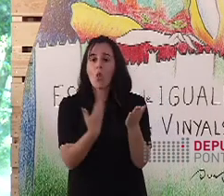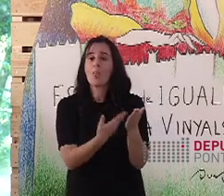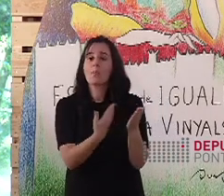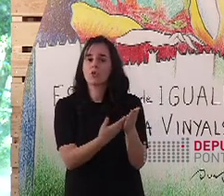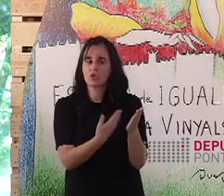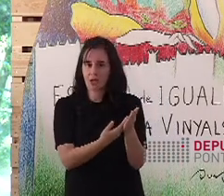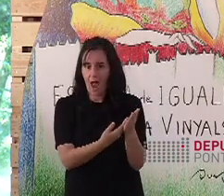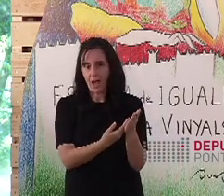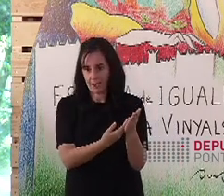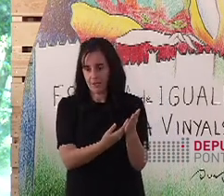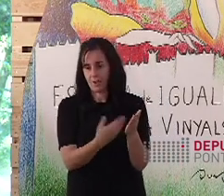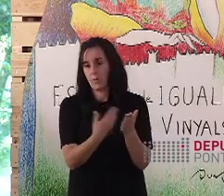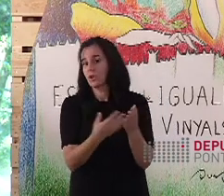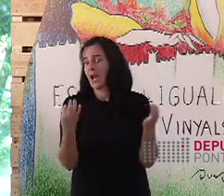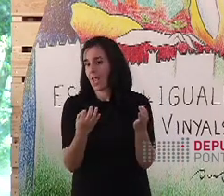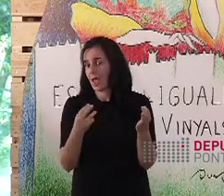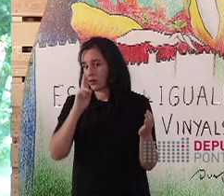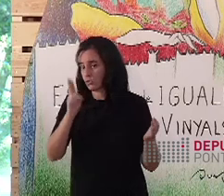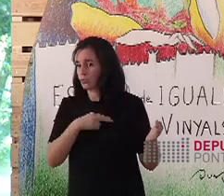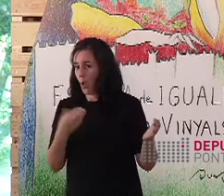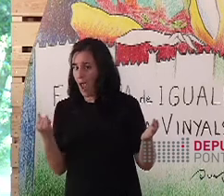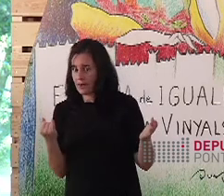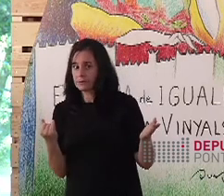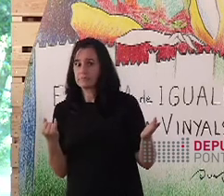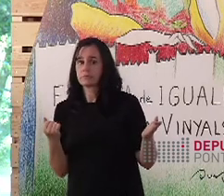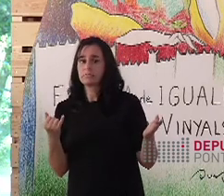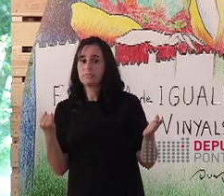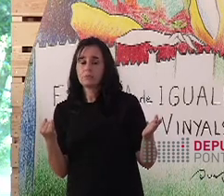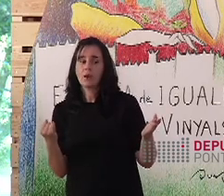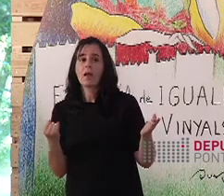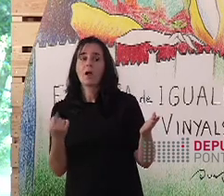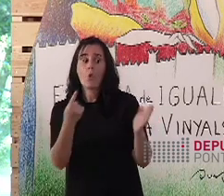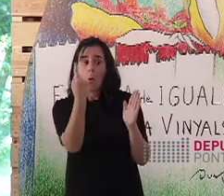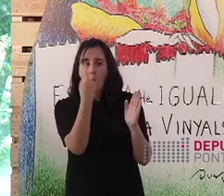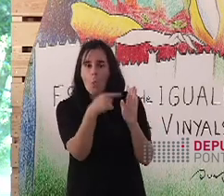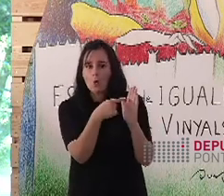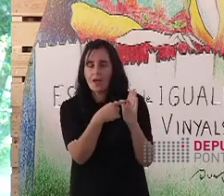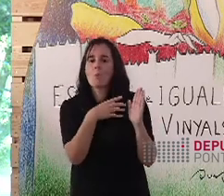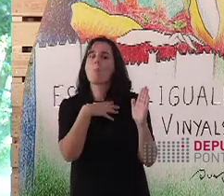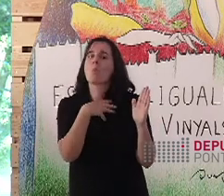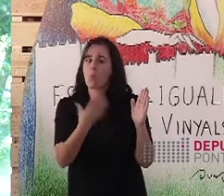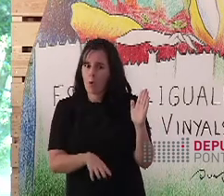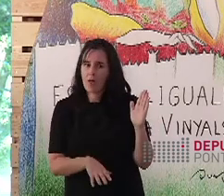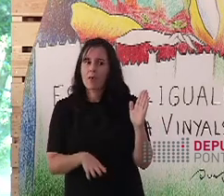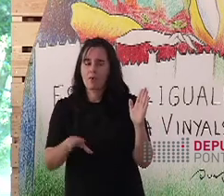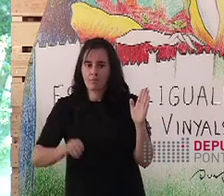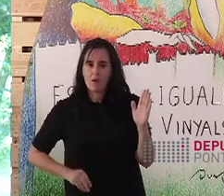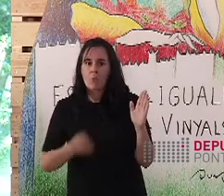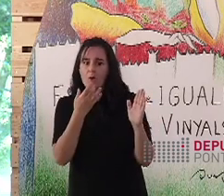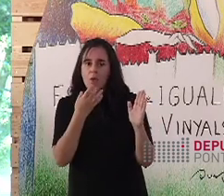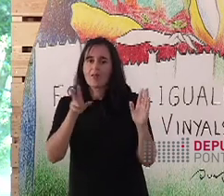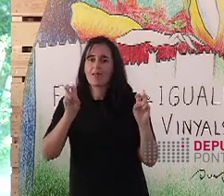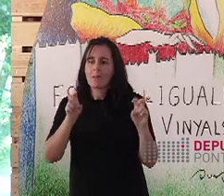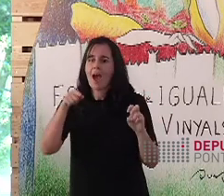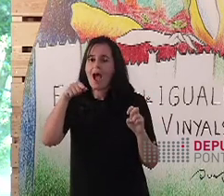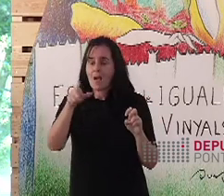asistencia da explotación sexual, hai unha delas que realmente si podría ter recorrido, que é o do abuso da vulnerabilidade, a demostración